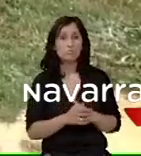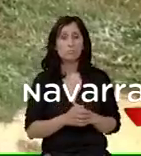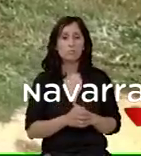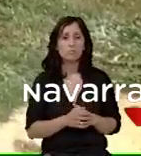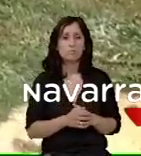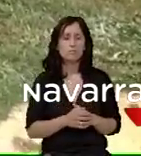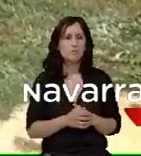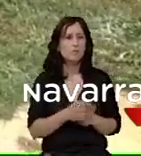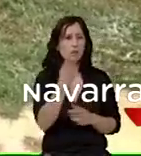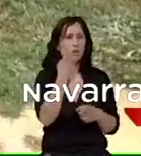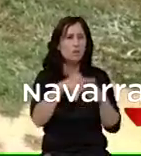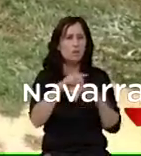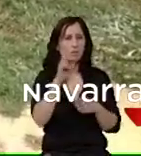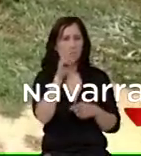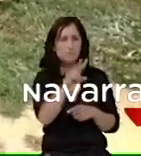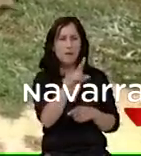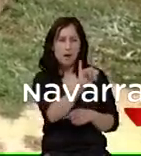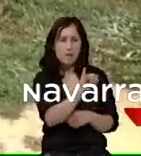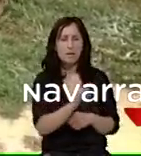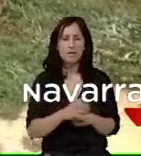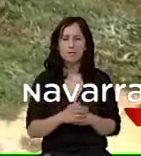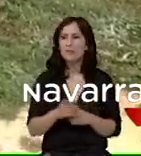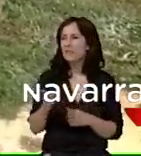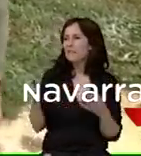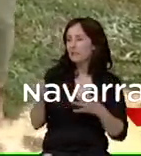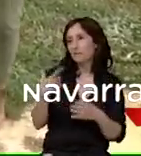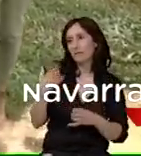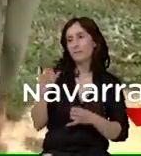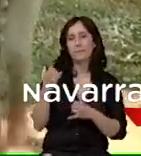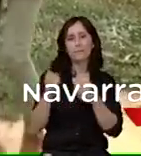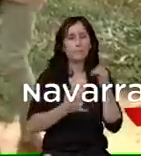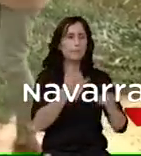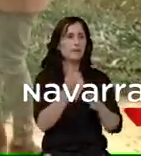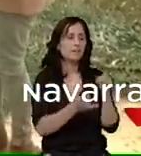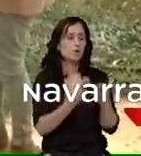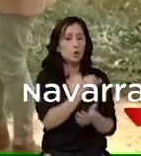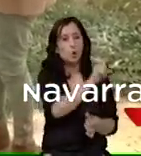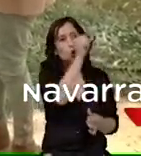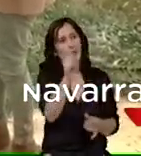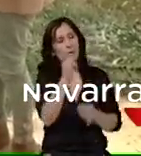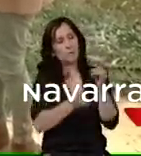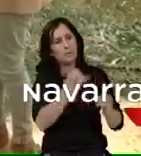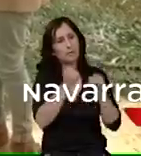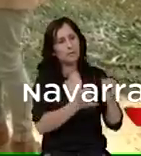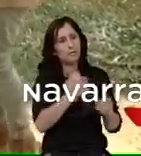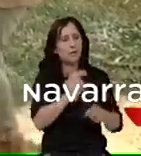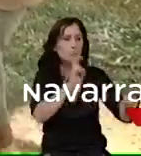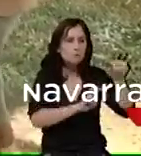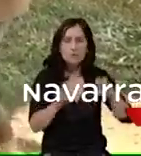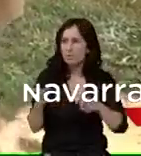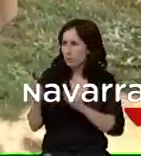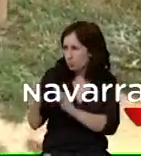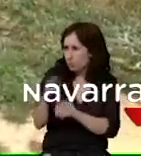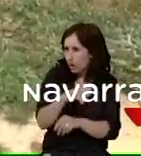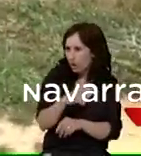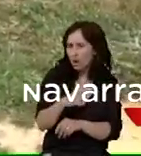tienes una cosa que estaba buscando. ¿El qué? La bicicleta. Llevo toda la mañana detrás de ella. ¿Es tuya esa